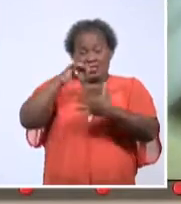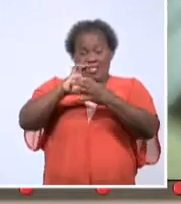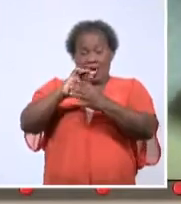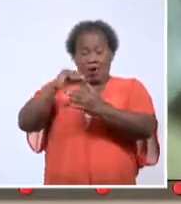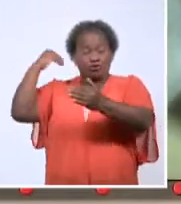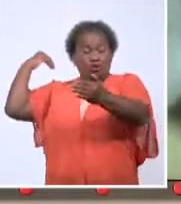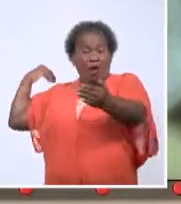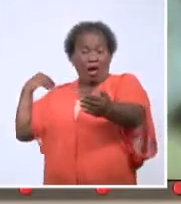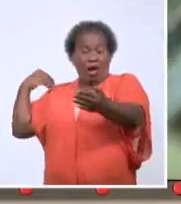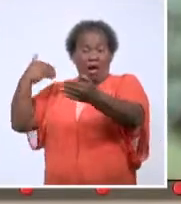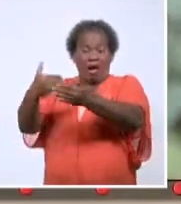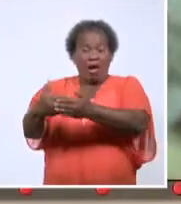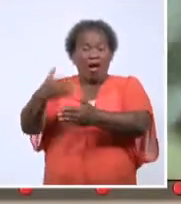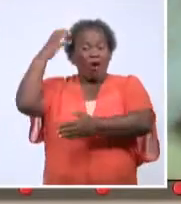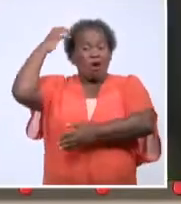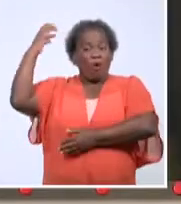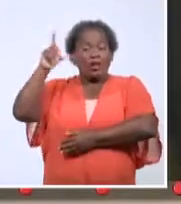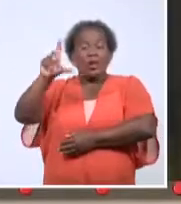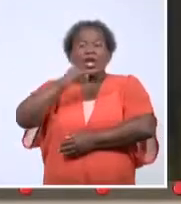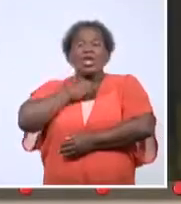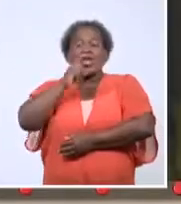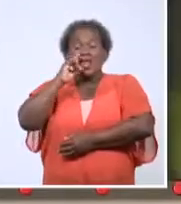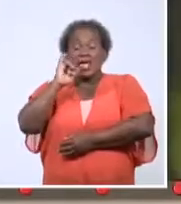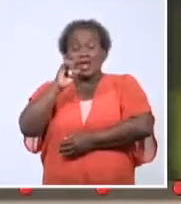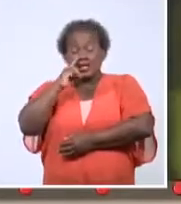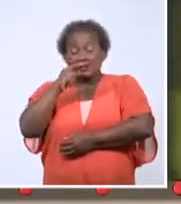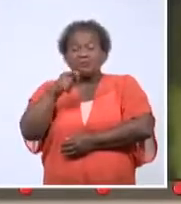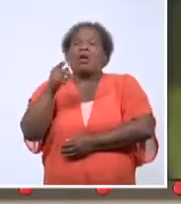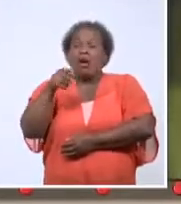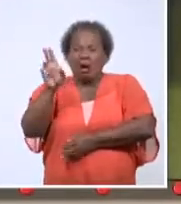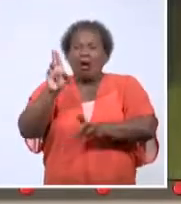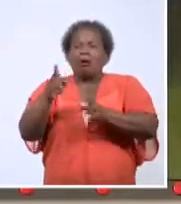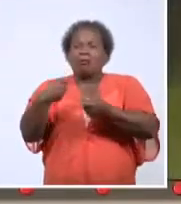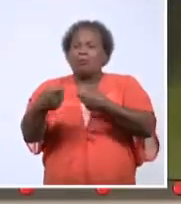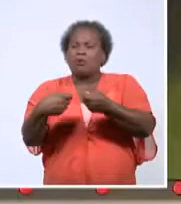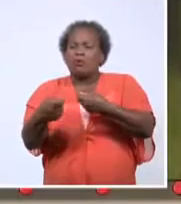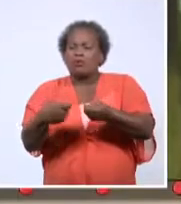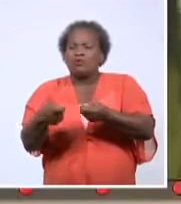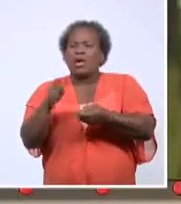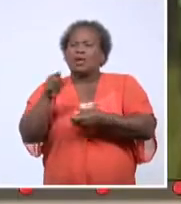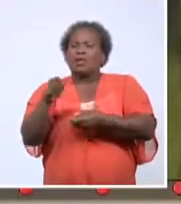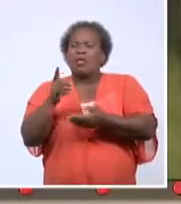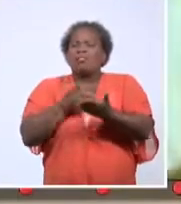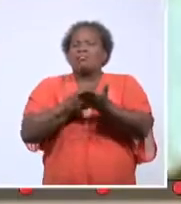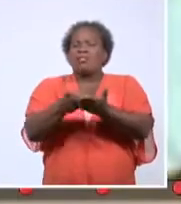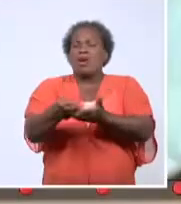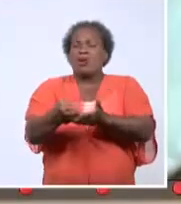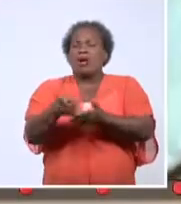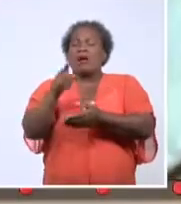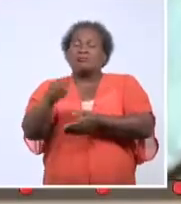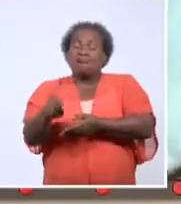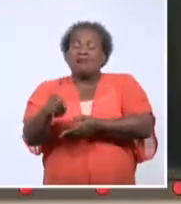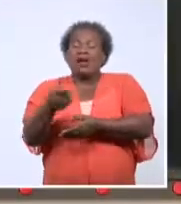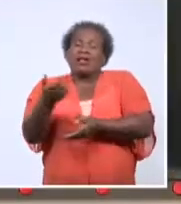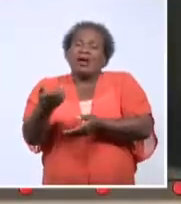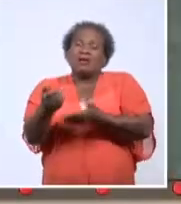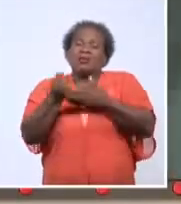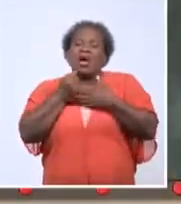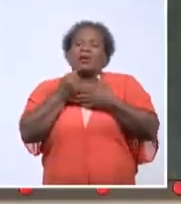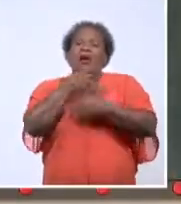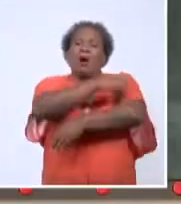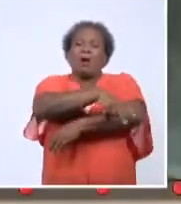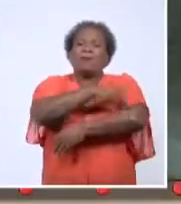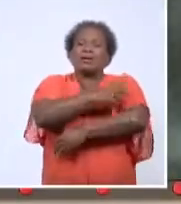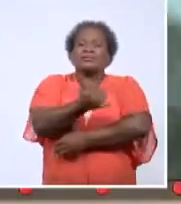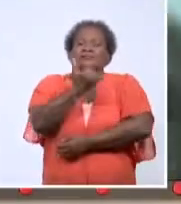de Moreno logró renegociar una parte de la deuda externa para reactivar a un país golpeado en extremo por la pandemia, pero se logró